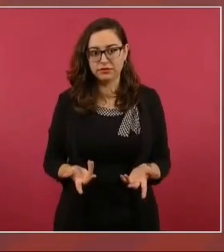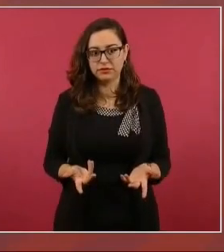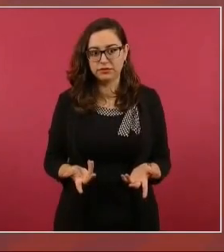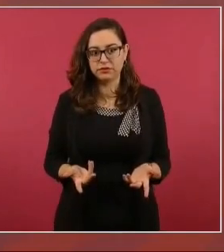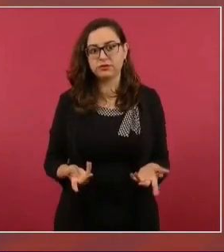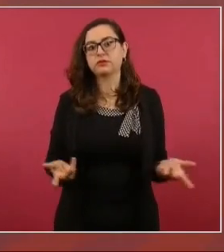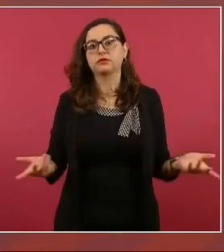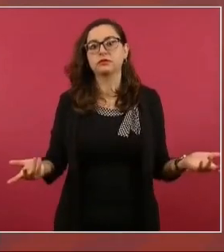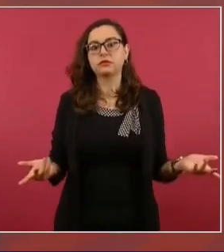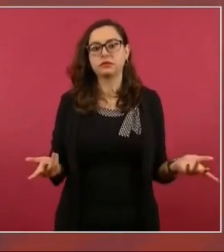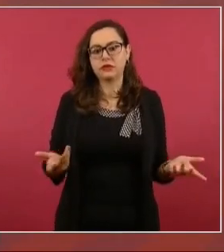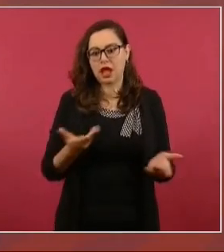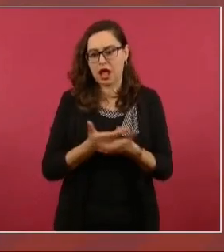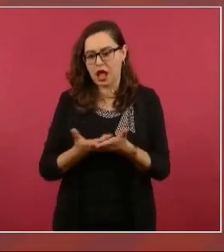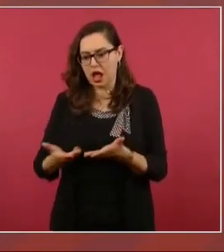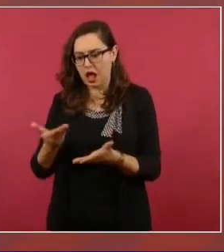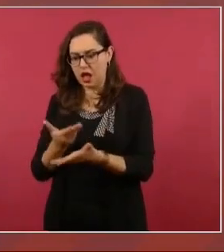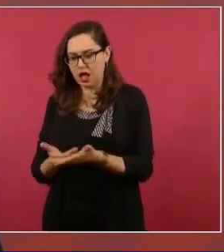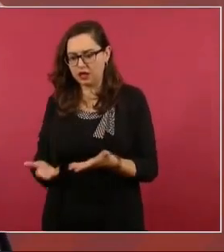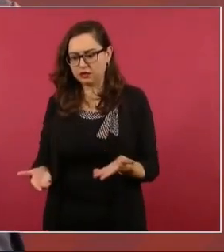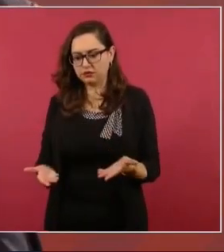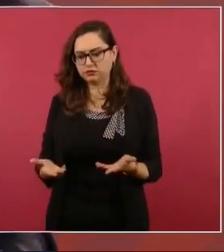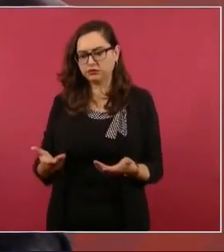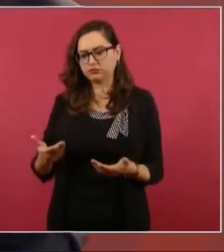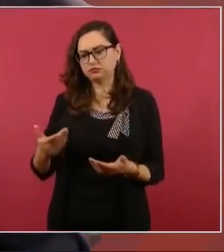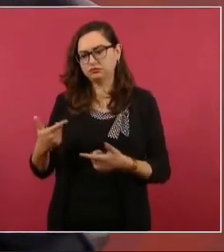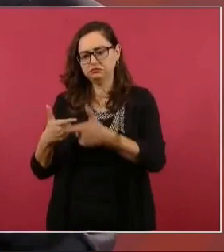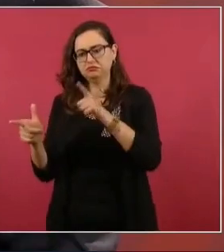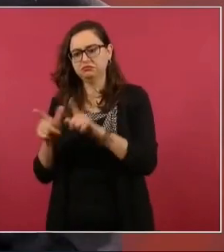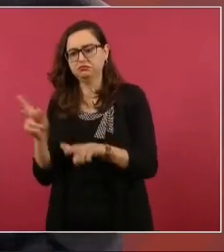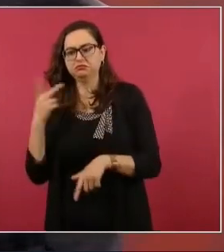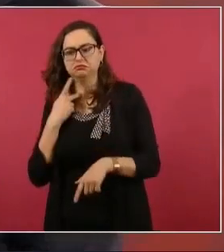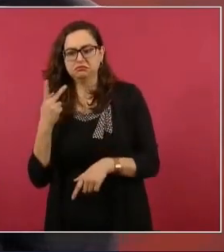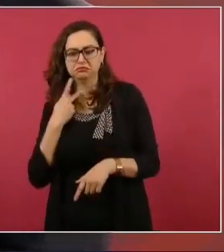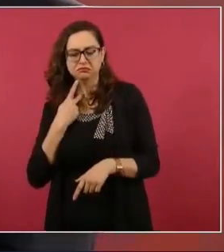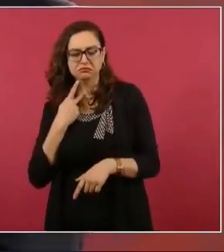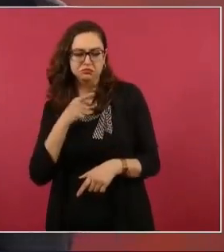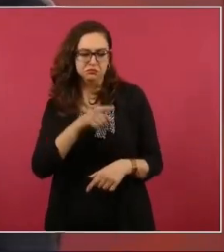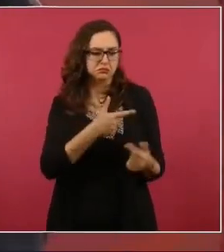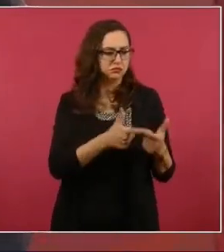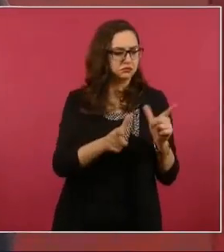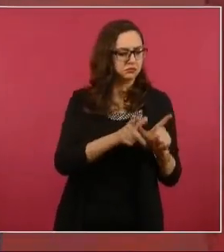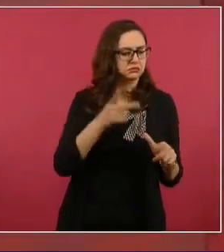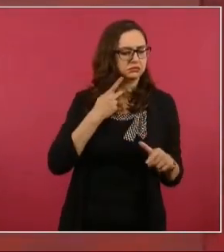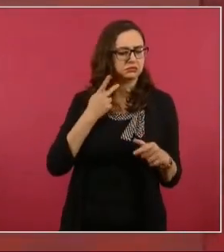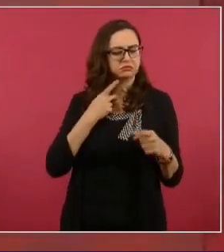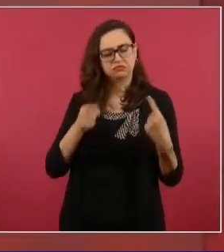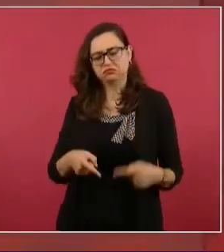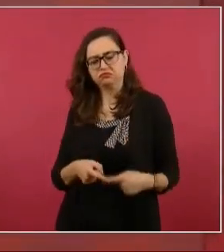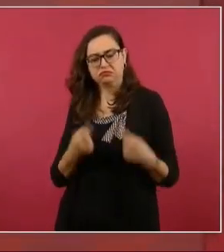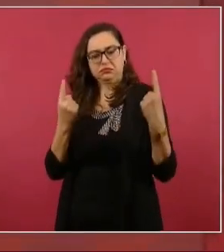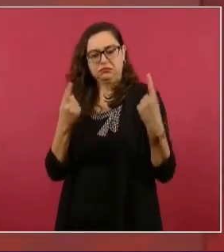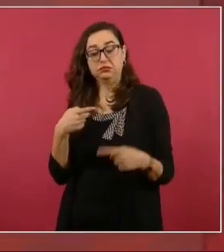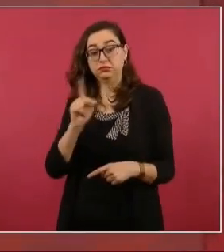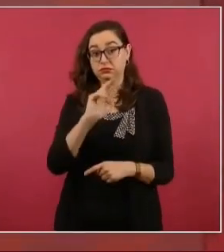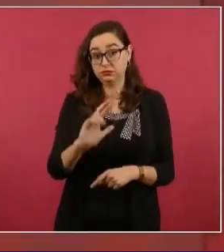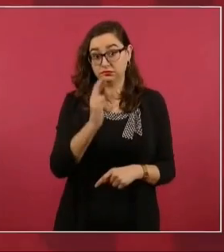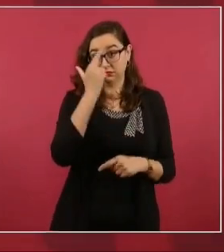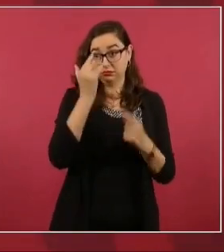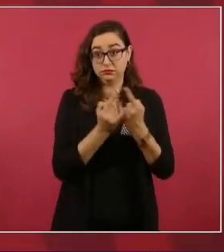Calles, que une a todos los grupos revolucionarios